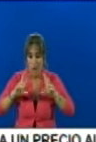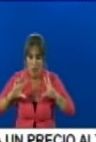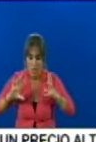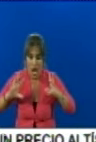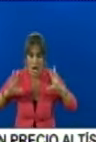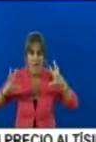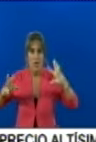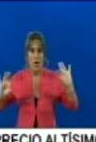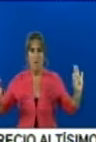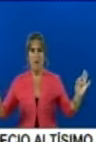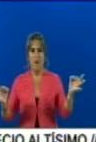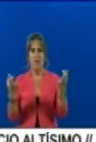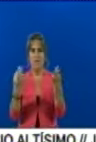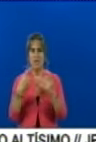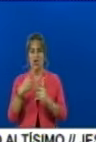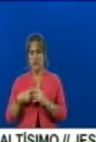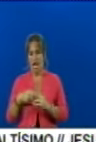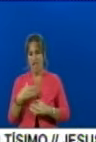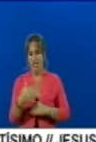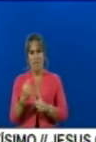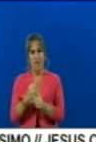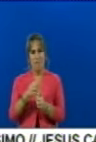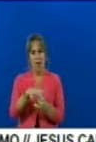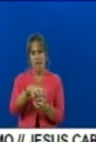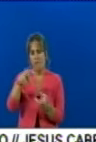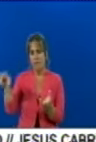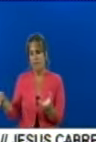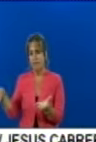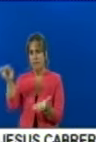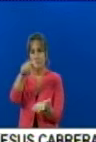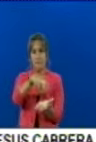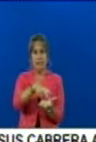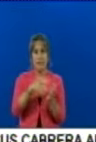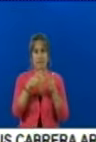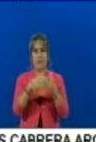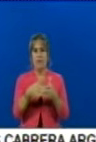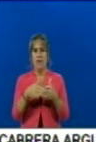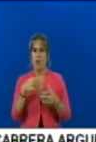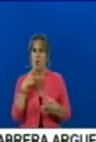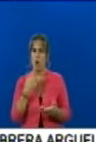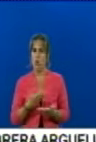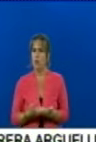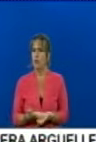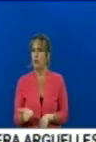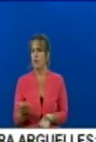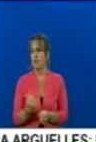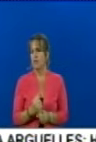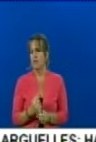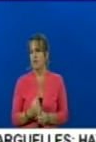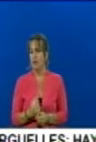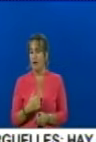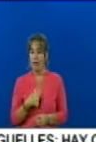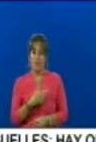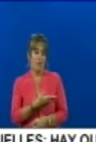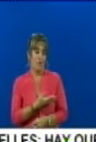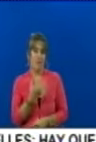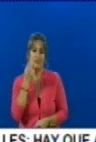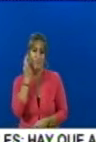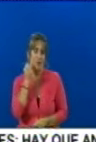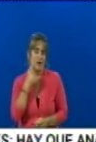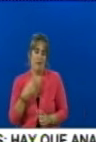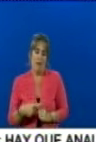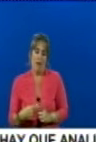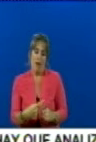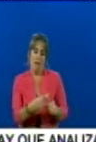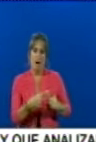que perfecciona los procesos de carga y descarga mediado por el compromiso de sus trabajadoras. Historias de mujeres como estas son las que se